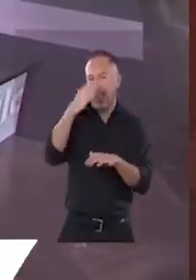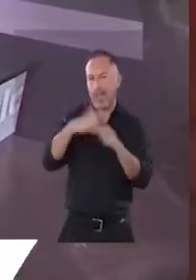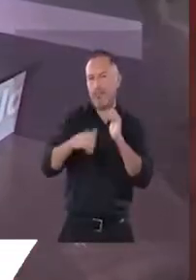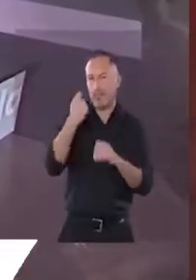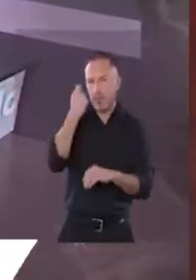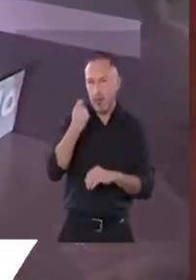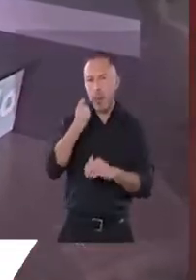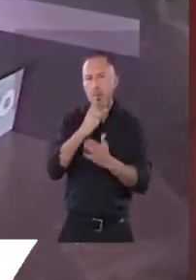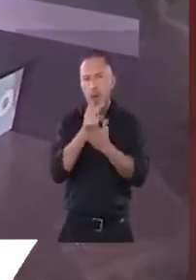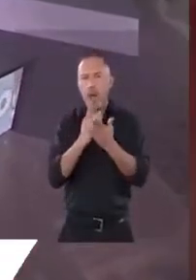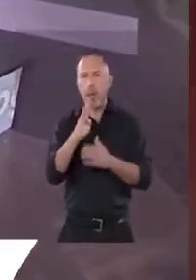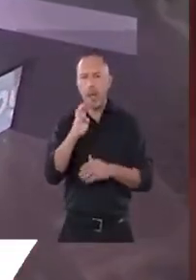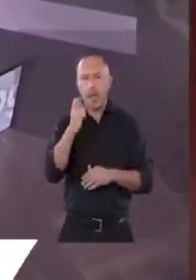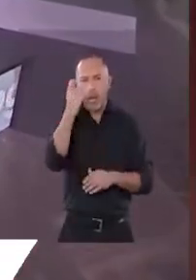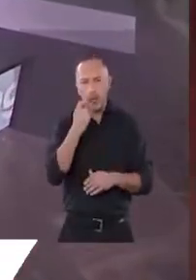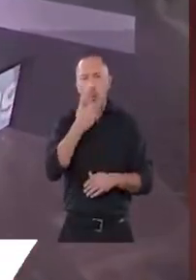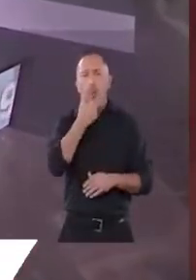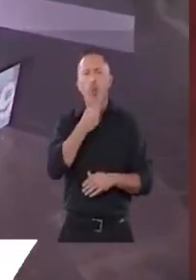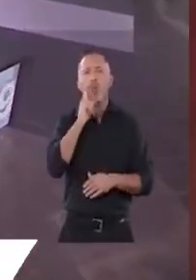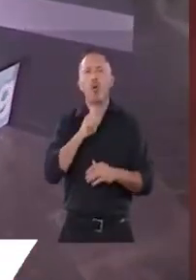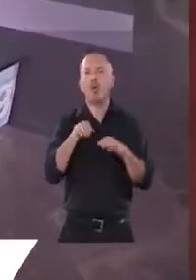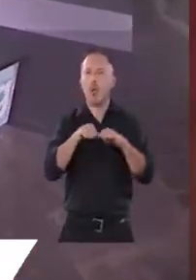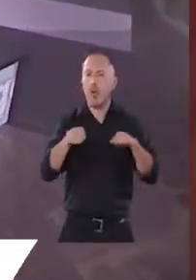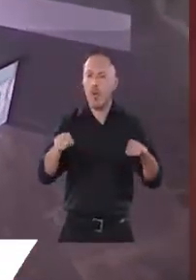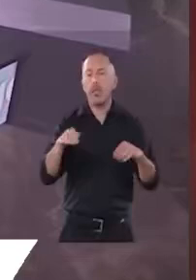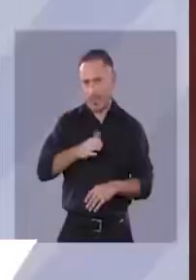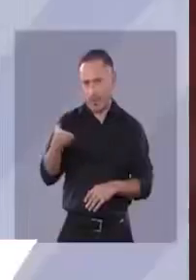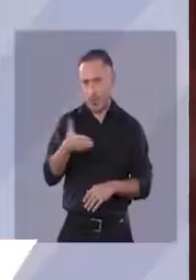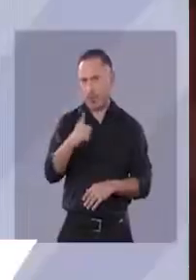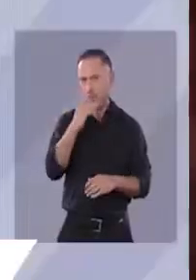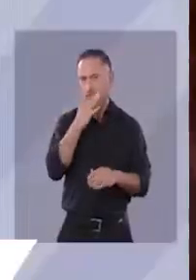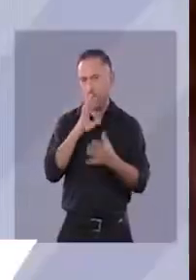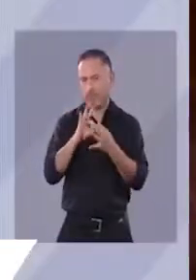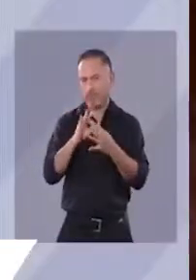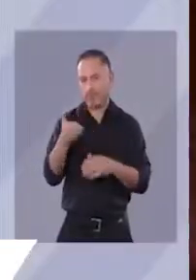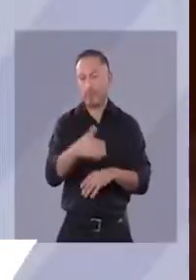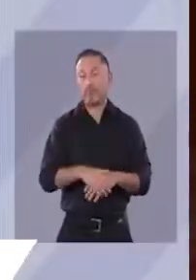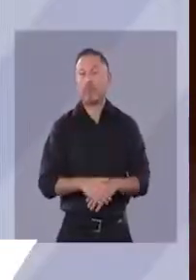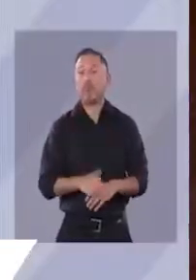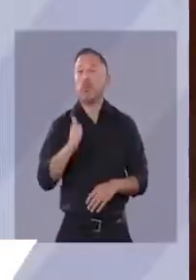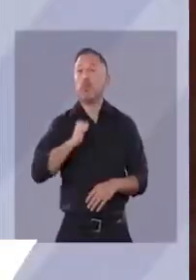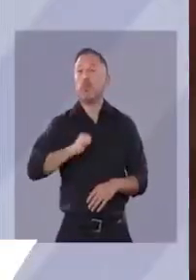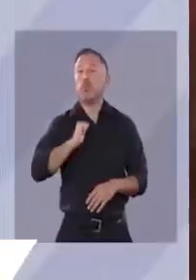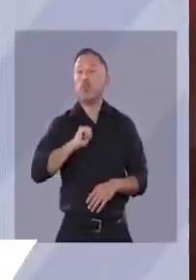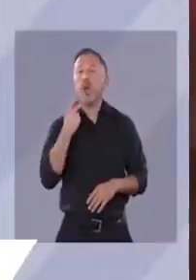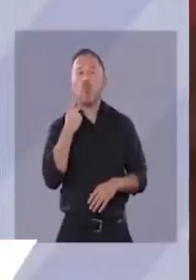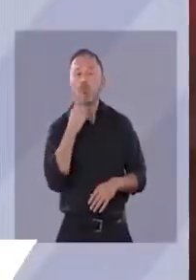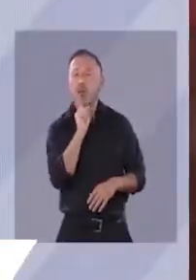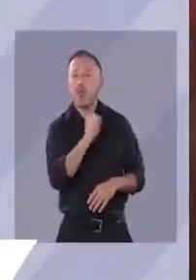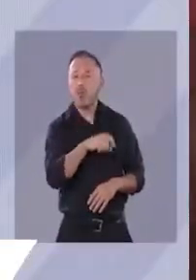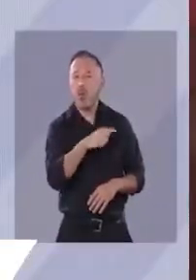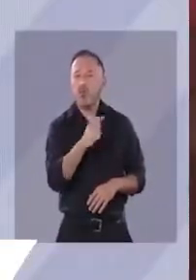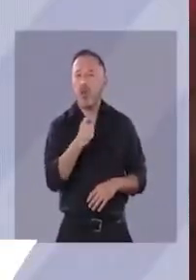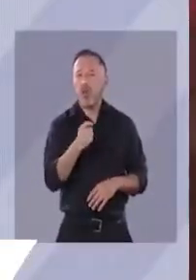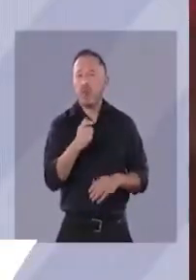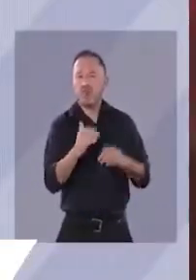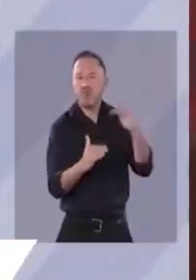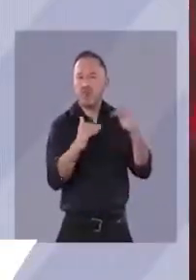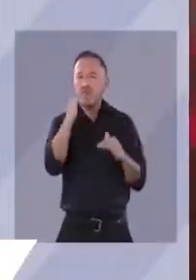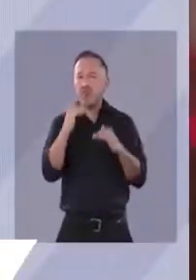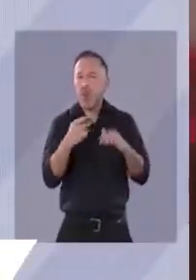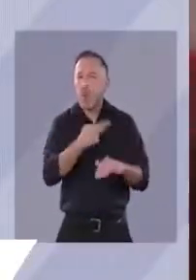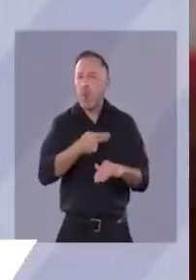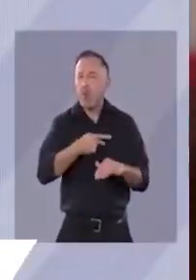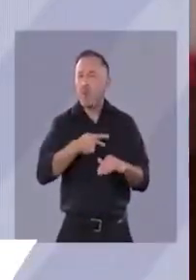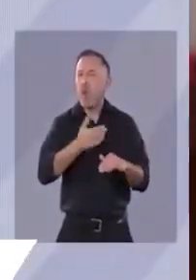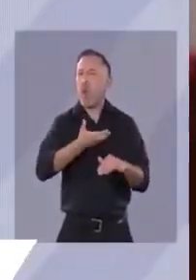estos carteles y entonces por eso él no llevaba ninguno. Ya vimos que Xóchitl Gálvez pues reincidió, a